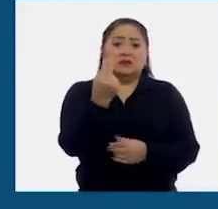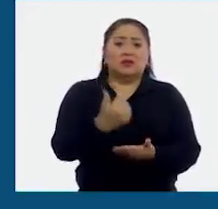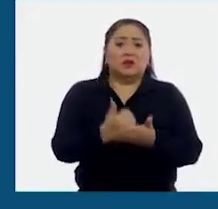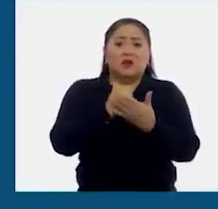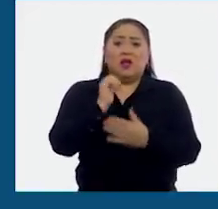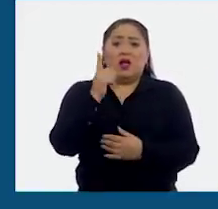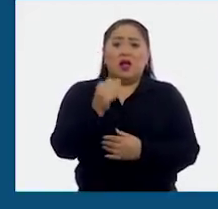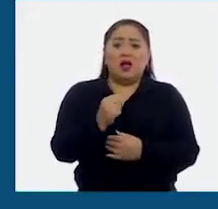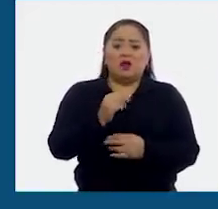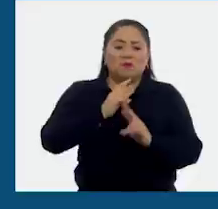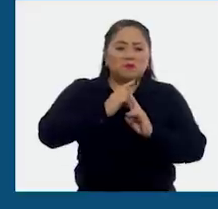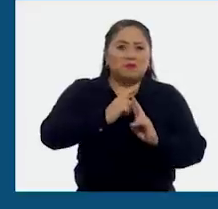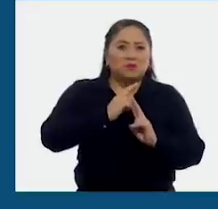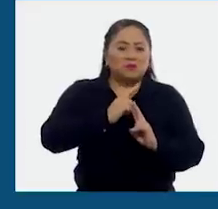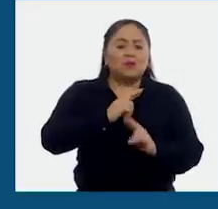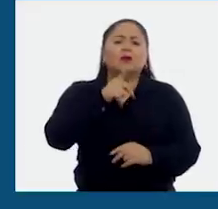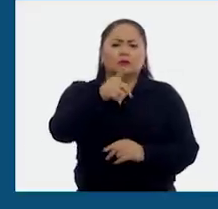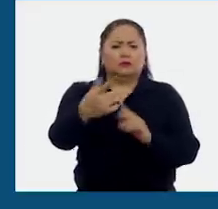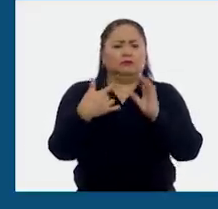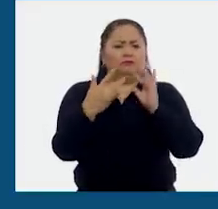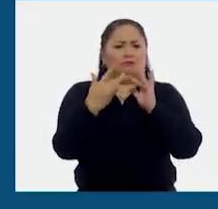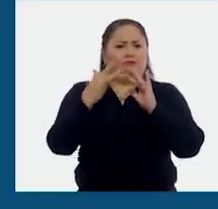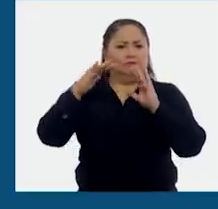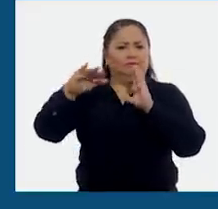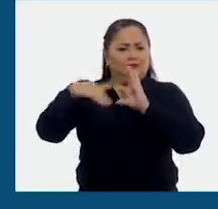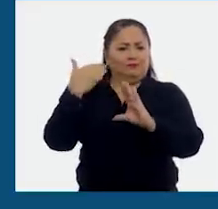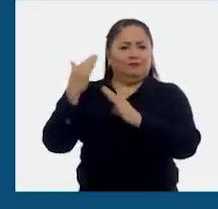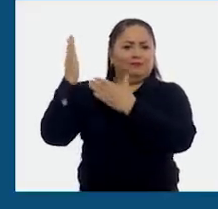ayuda para responder las preguntas, contáctanos.